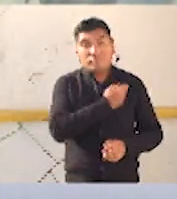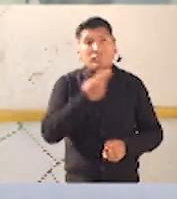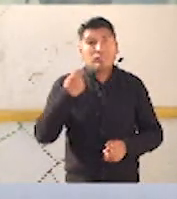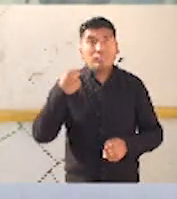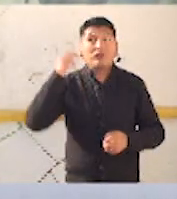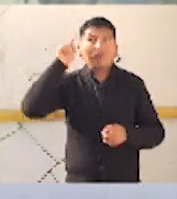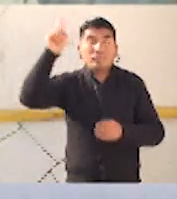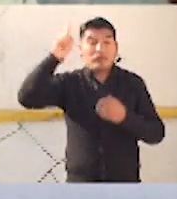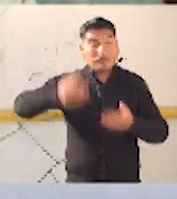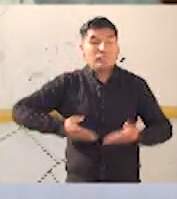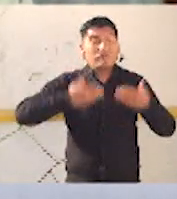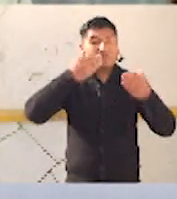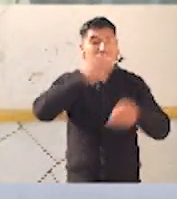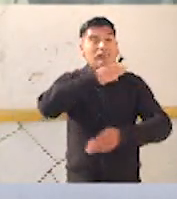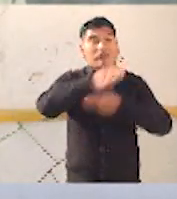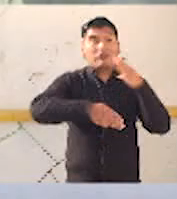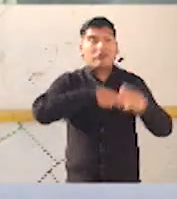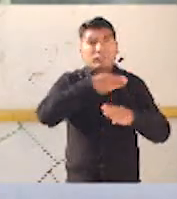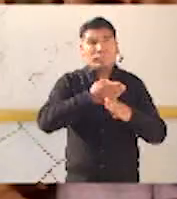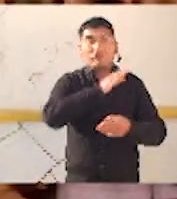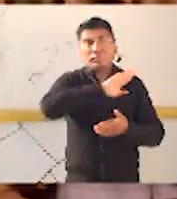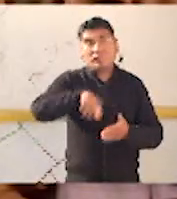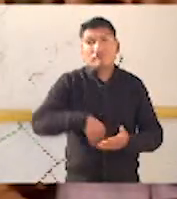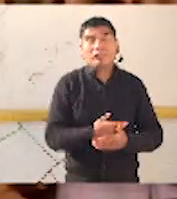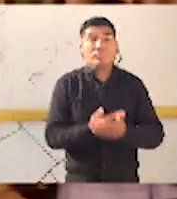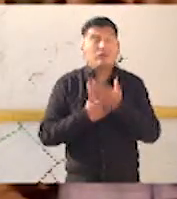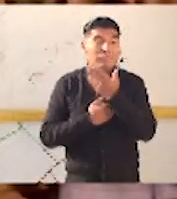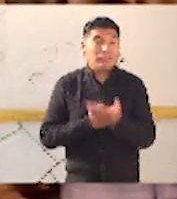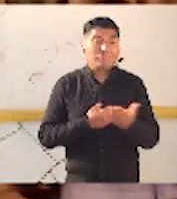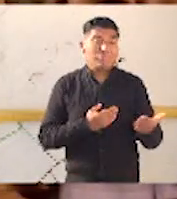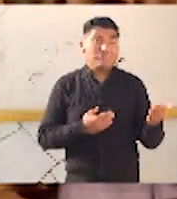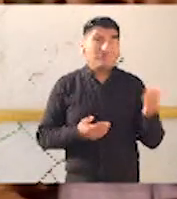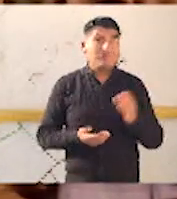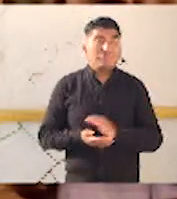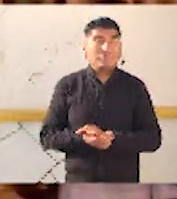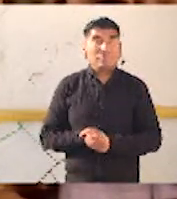concedes al mundo todos los bienes.